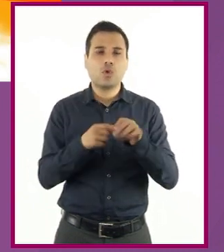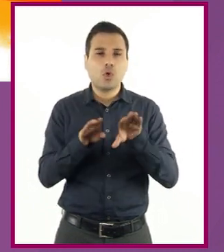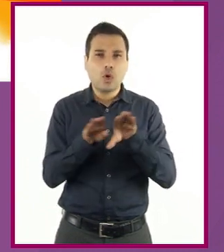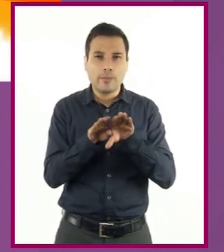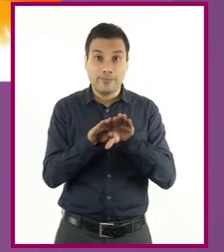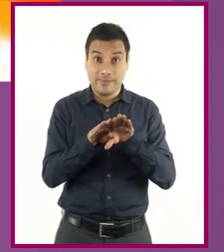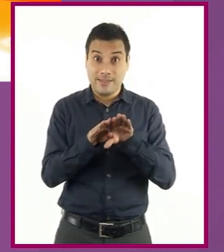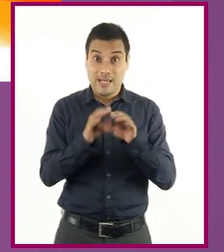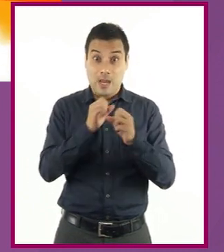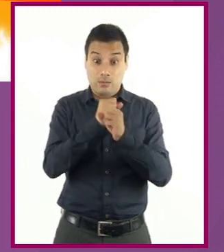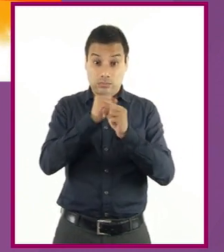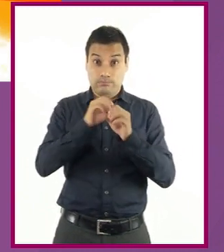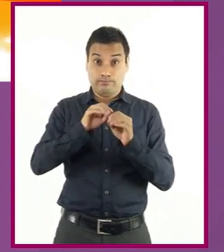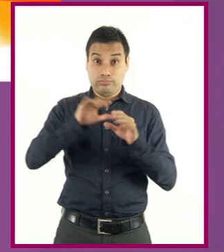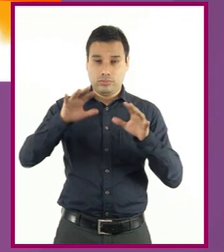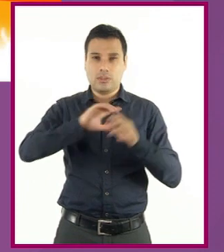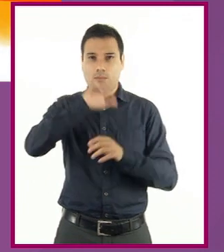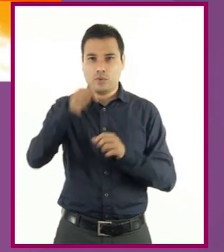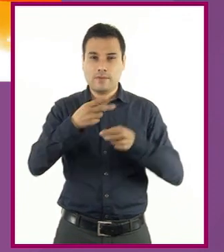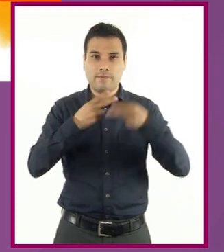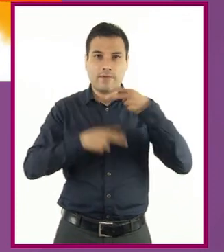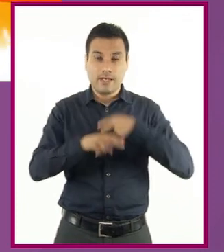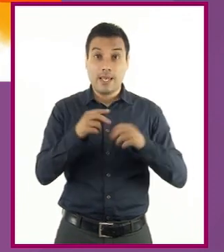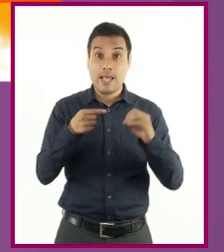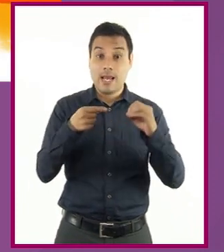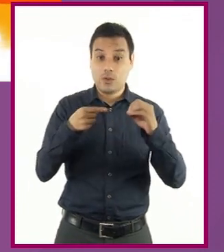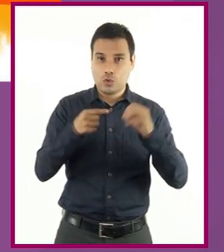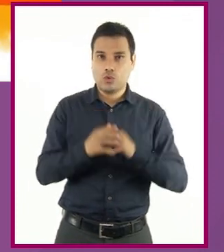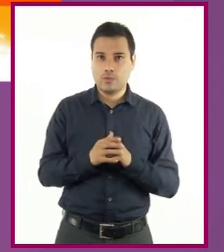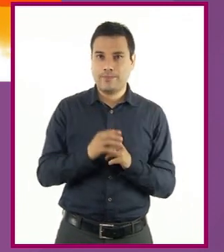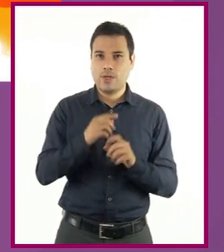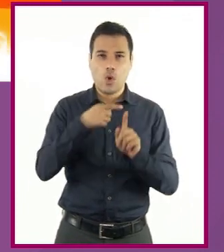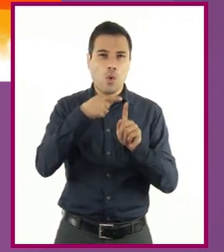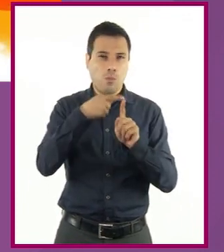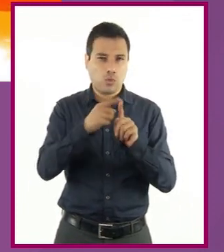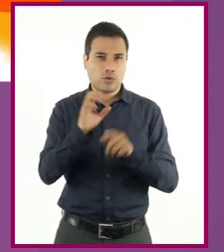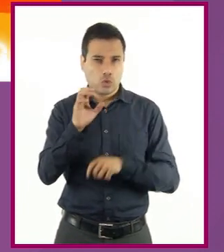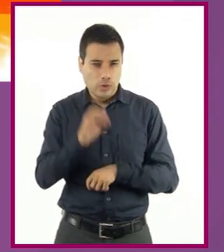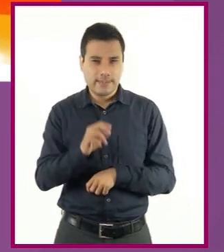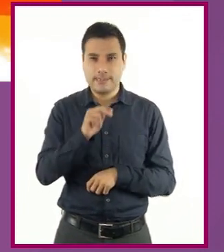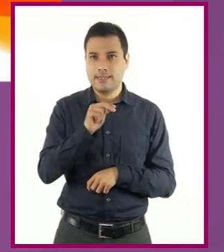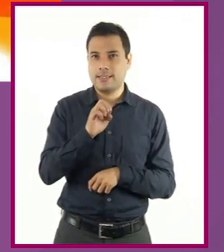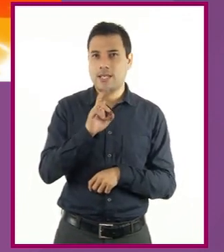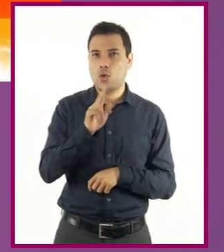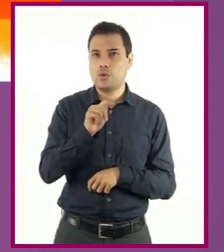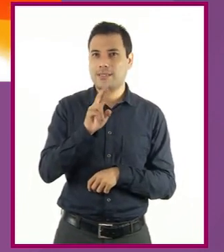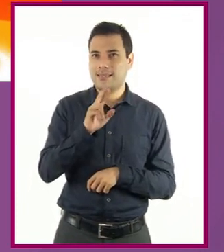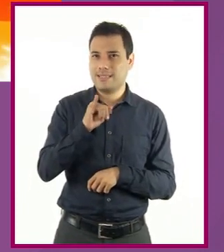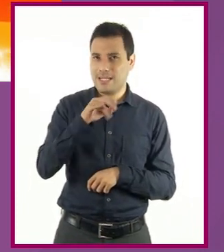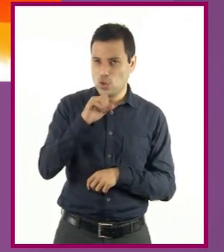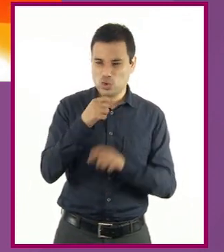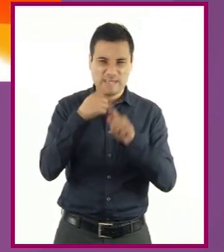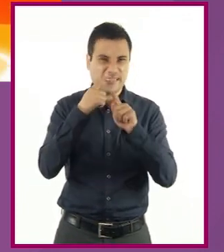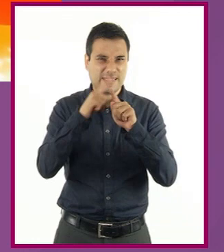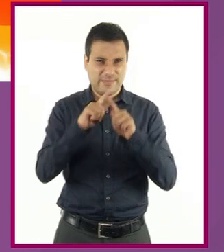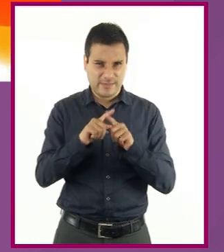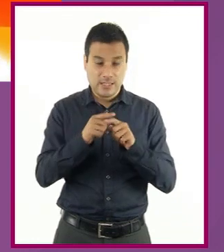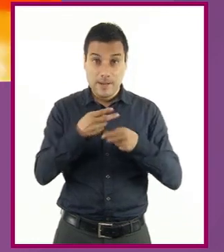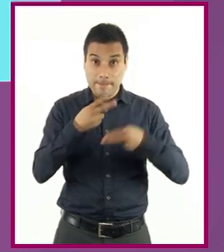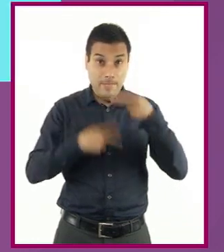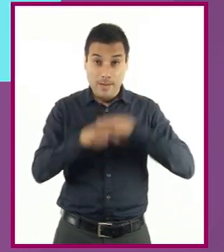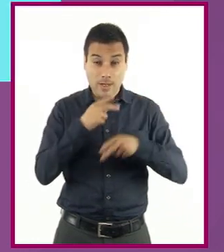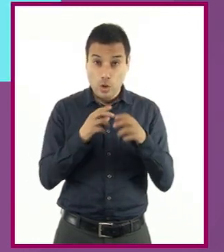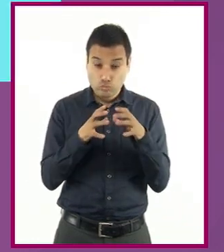se formaron electrones, positrones, mesones, bariones, neutrinos y fotones, entre otros componentes del átomo,